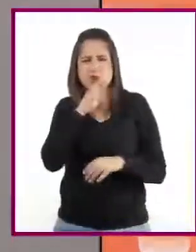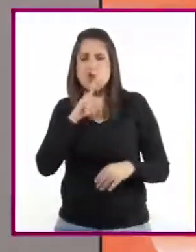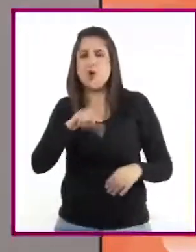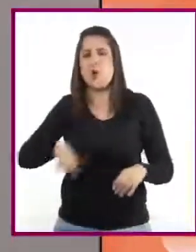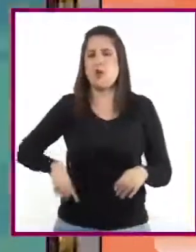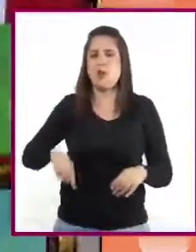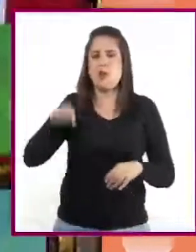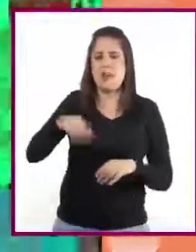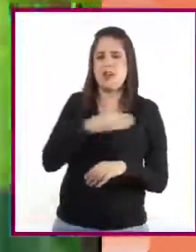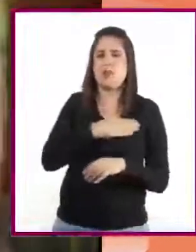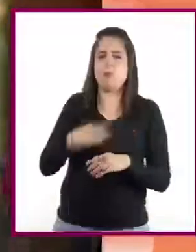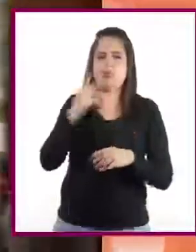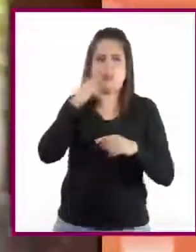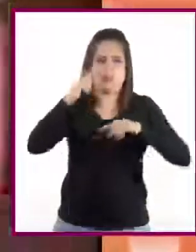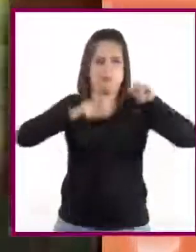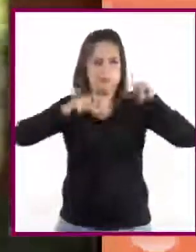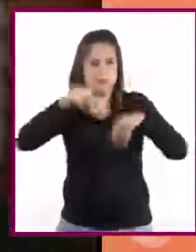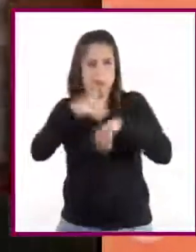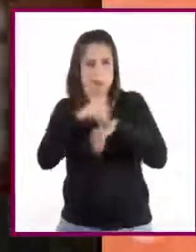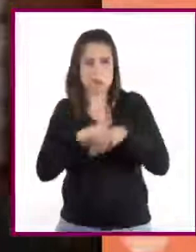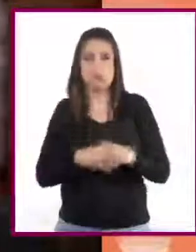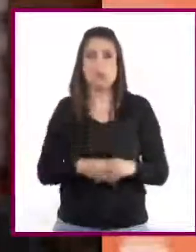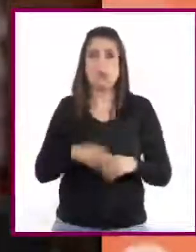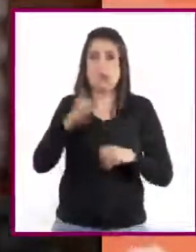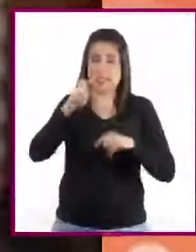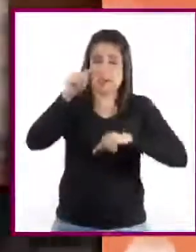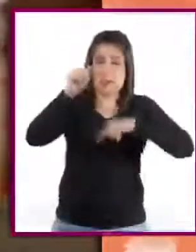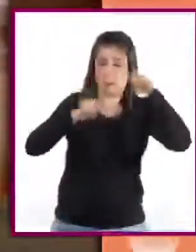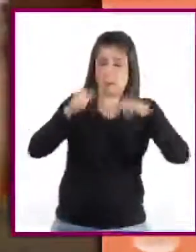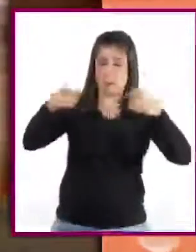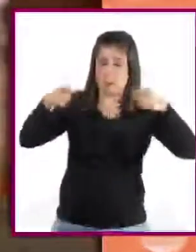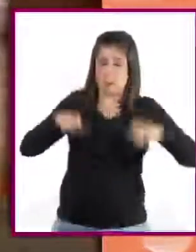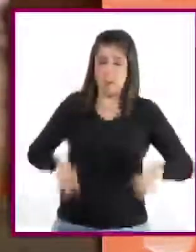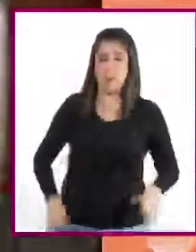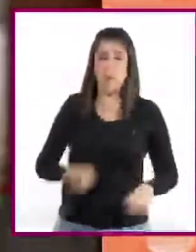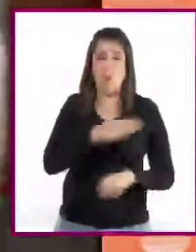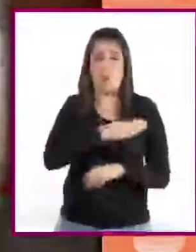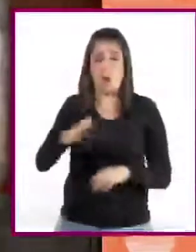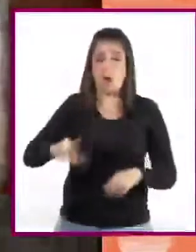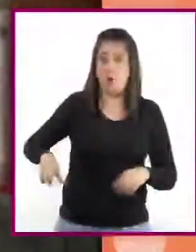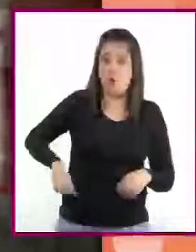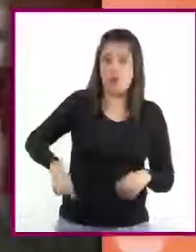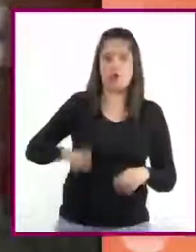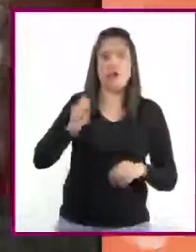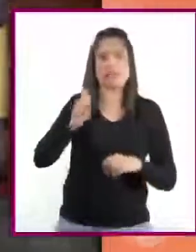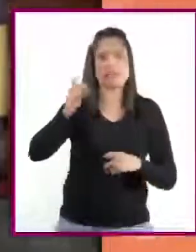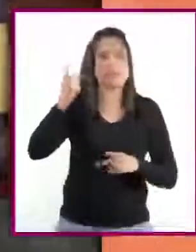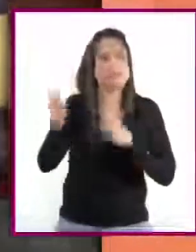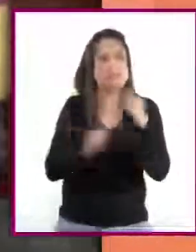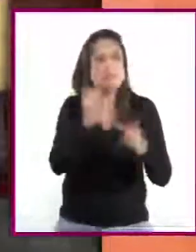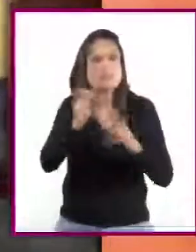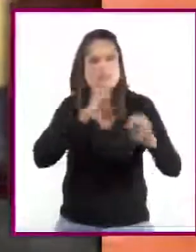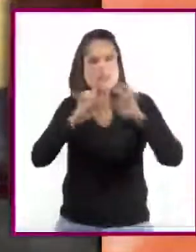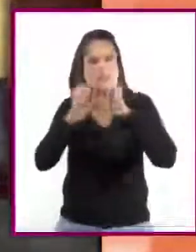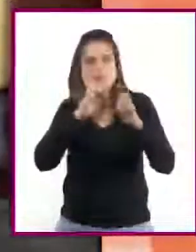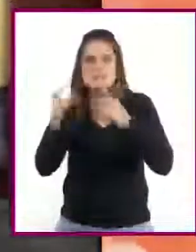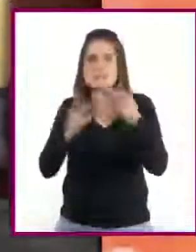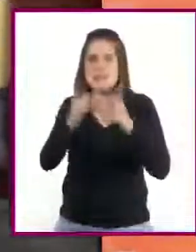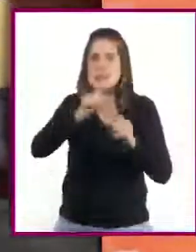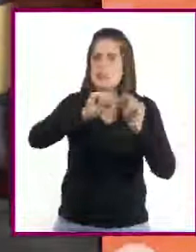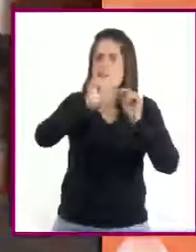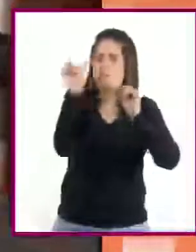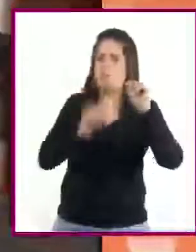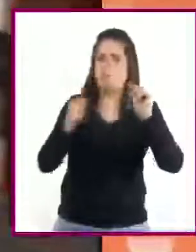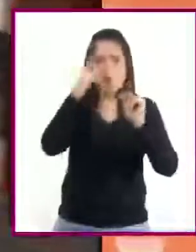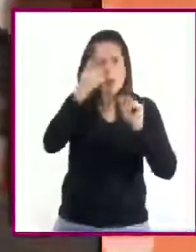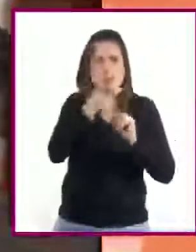nuestro país. El Índice Nacional de Corrupción y Buen Gobierno es una encuesta que se aplica en todo el país para registrar